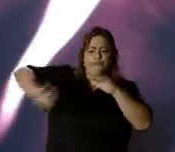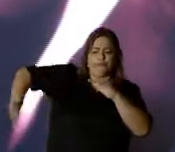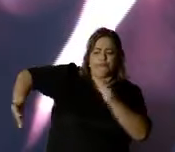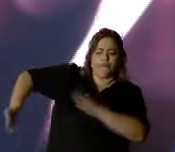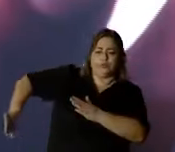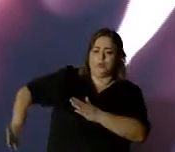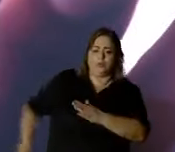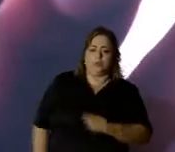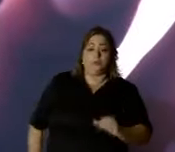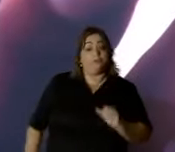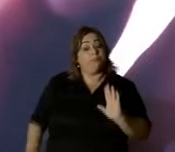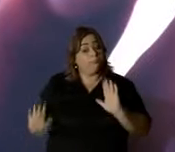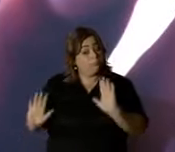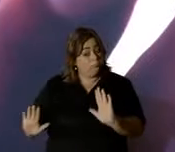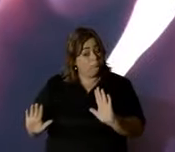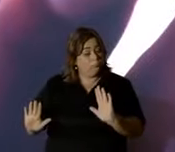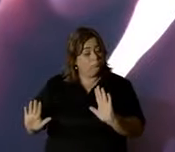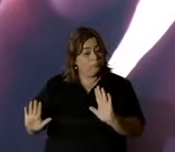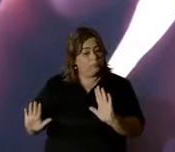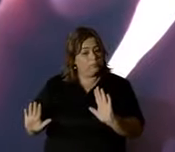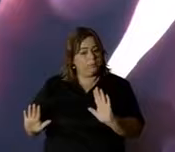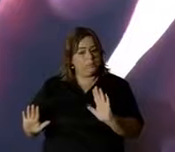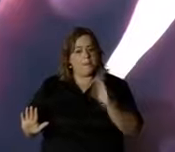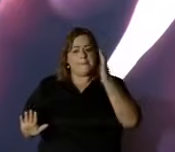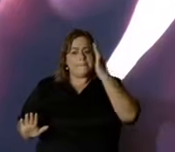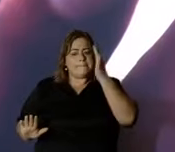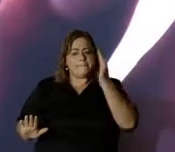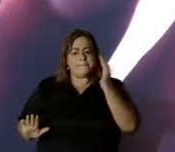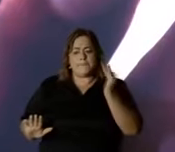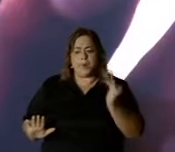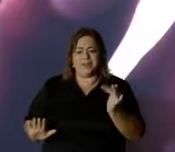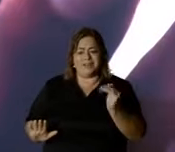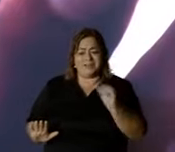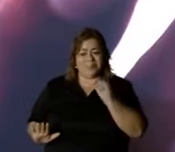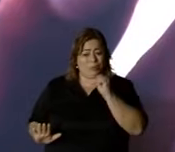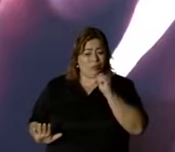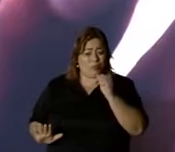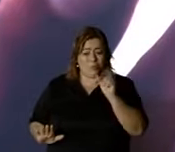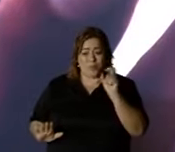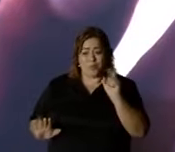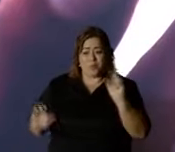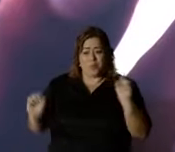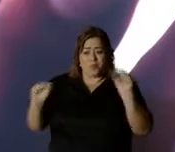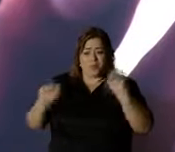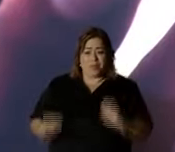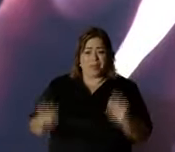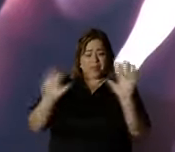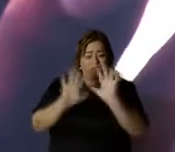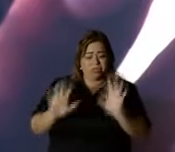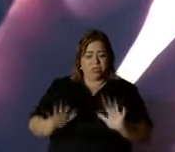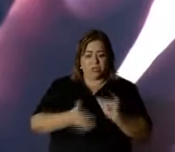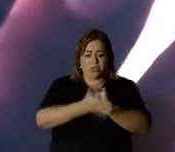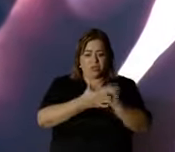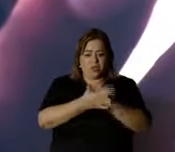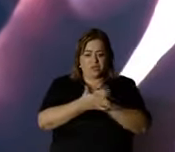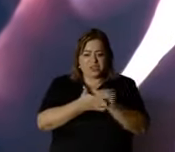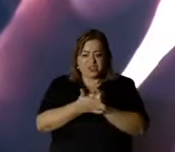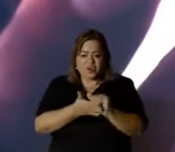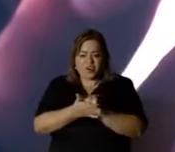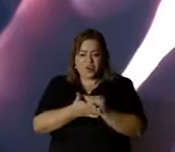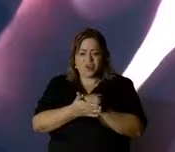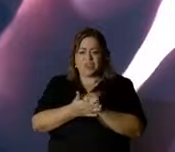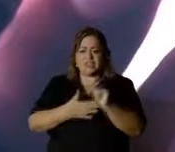no es que sea mentira, pero es una campaña de intimidación. Acaba de salir en Nueva York, por la gracia y la gloria de